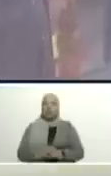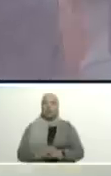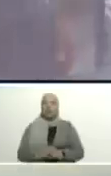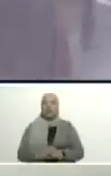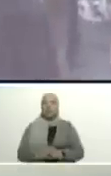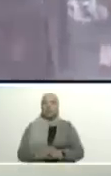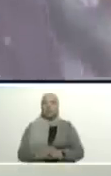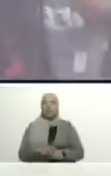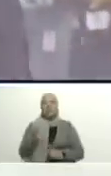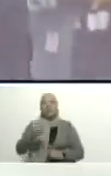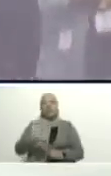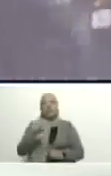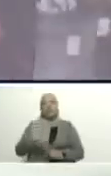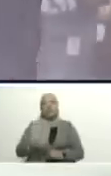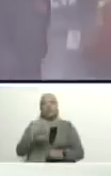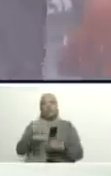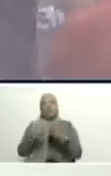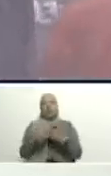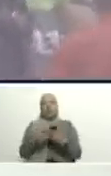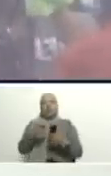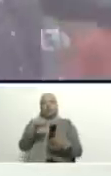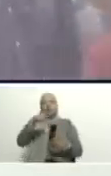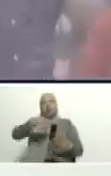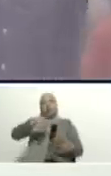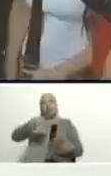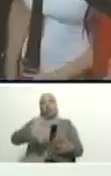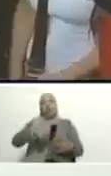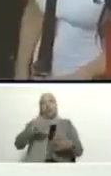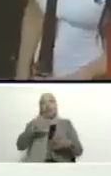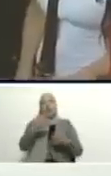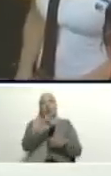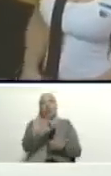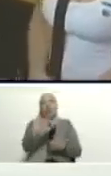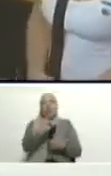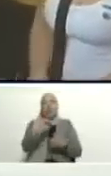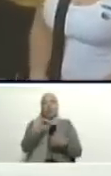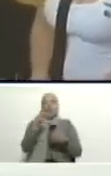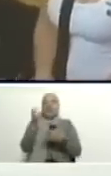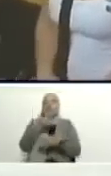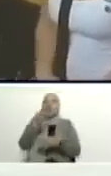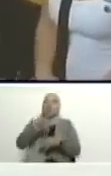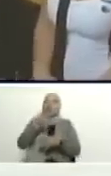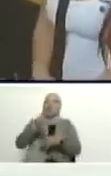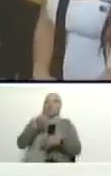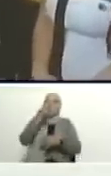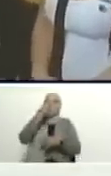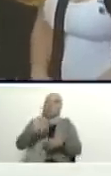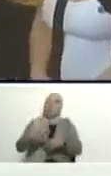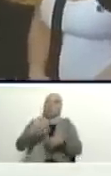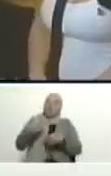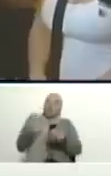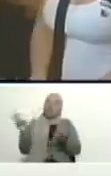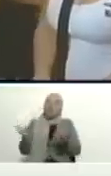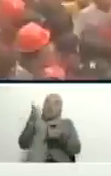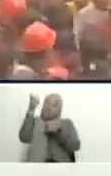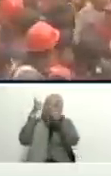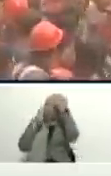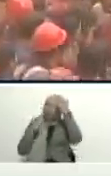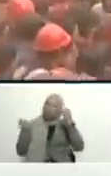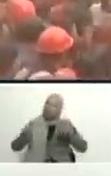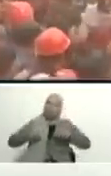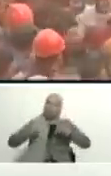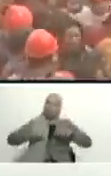Así quedó. Así es hoy todavía. Invicto, poderoso, invencible. ¡Que